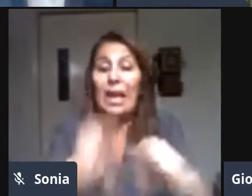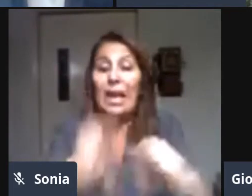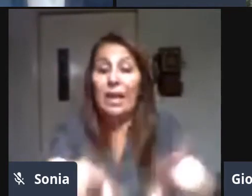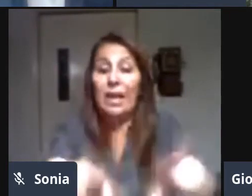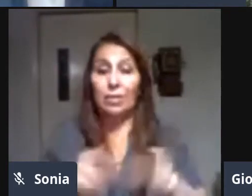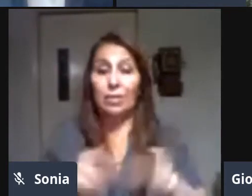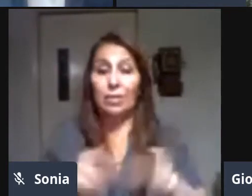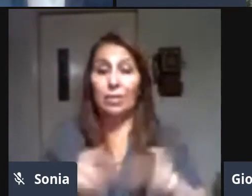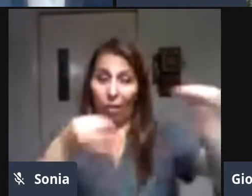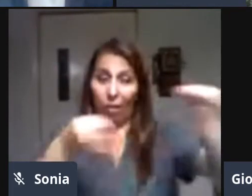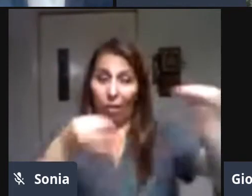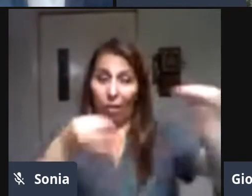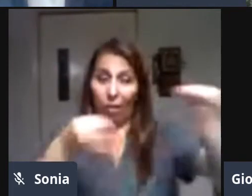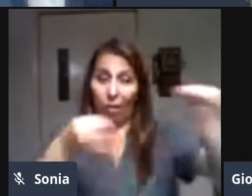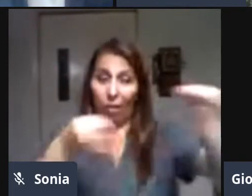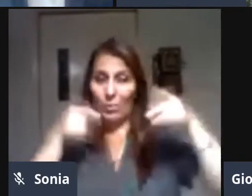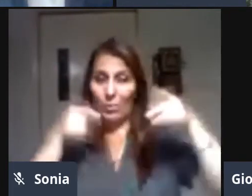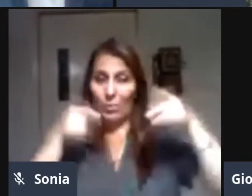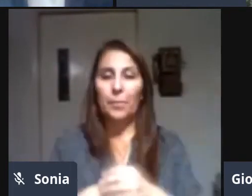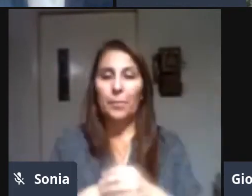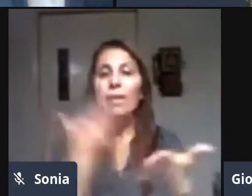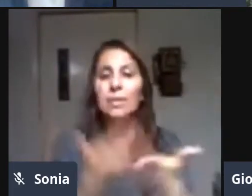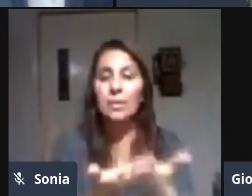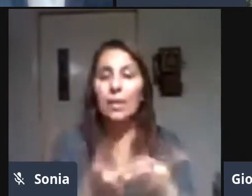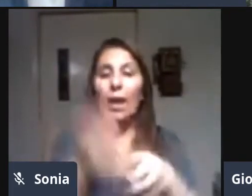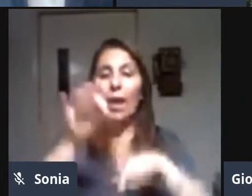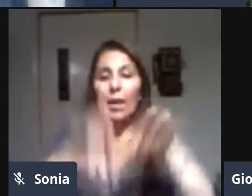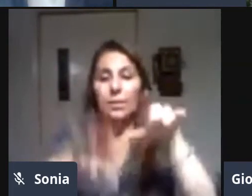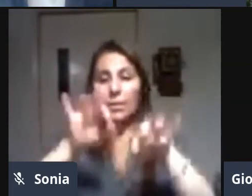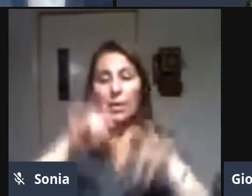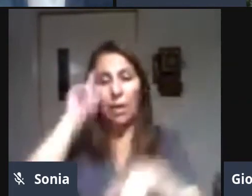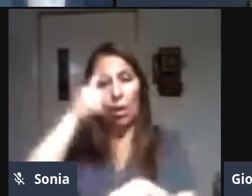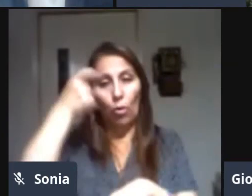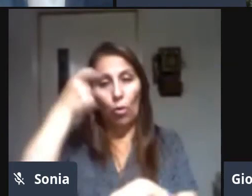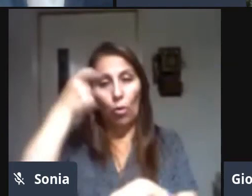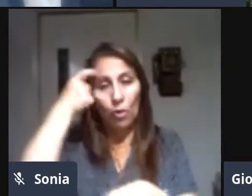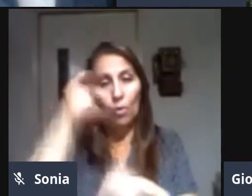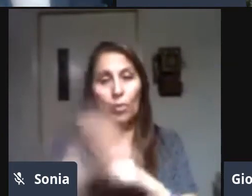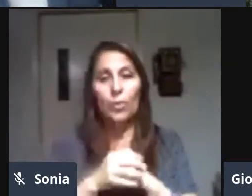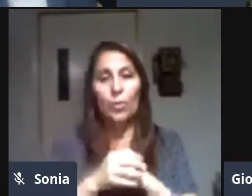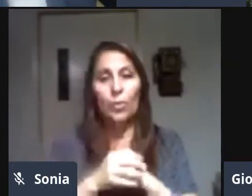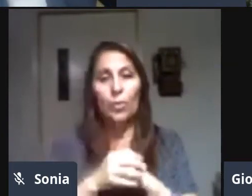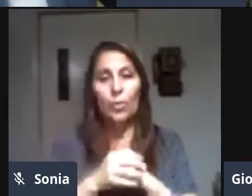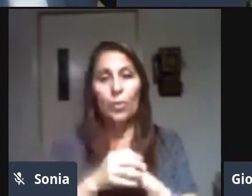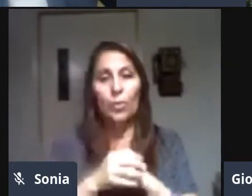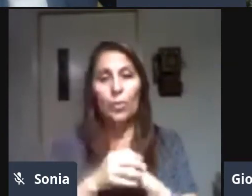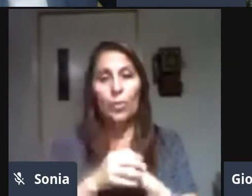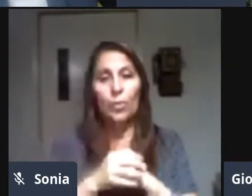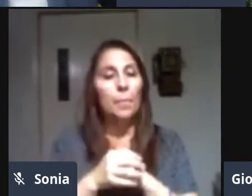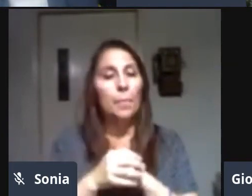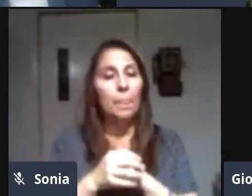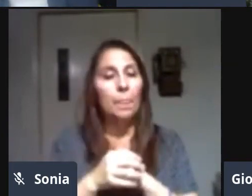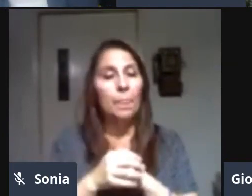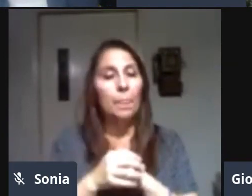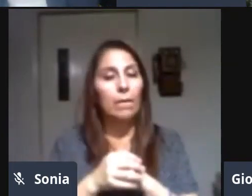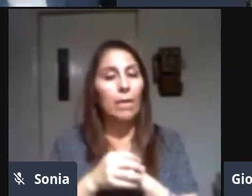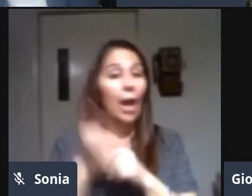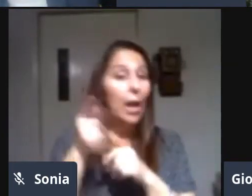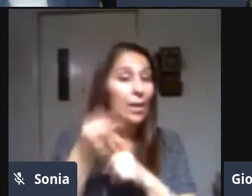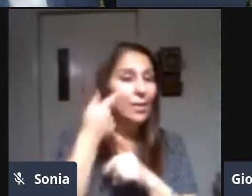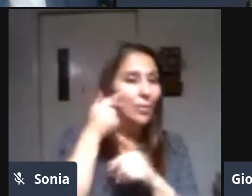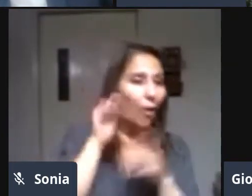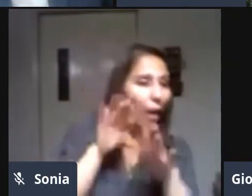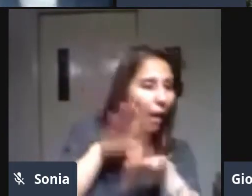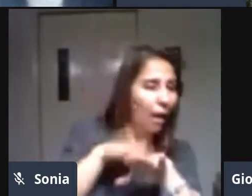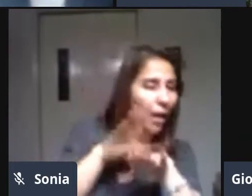obviamente pues a grecia también a la secretaria del huerto que corrieron de este convenio a la gente que hay tras bambalinas nos han estado colaborando